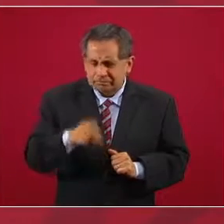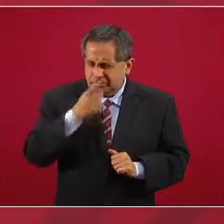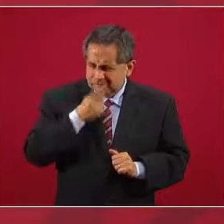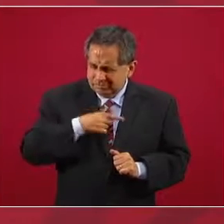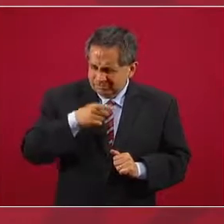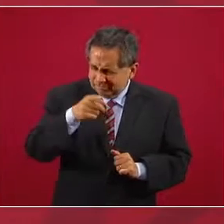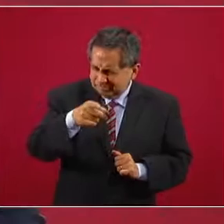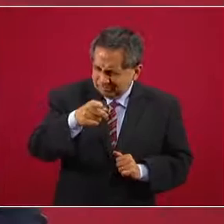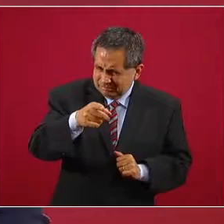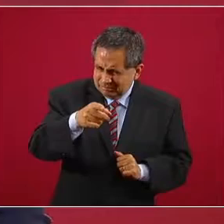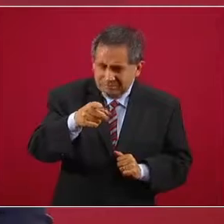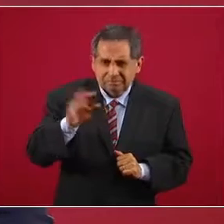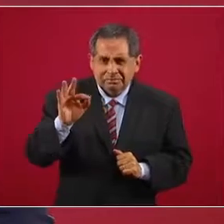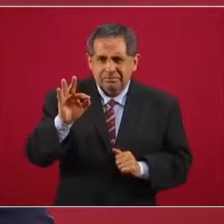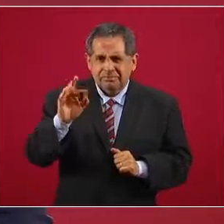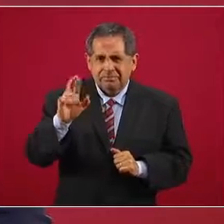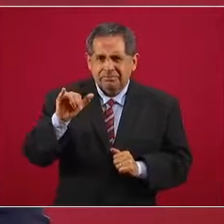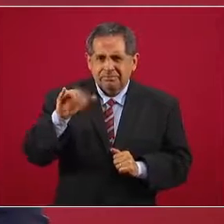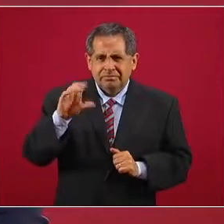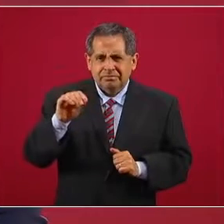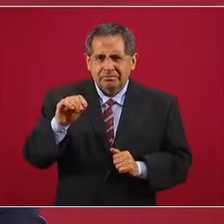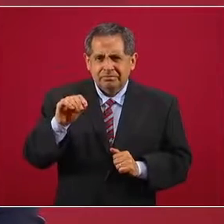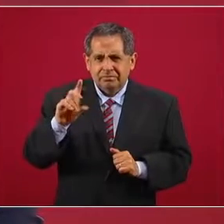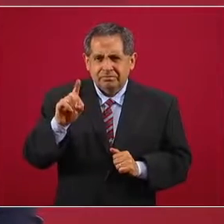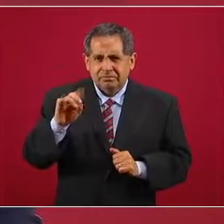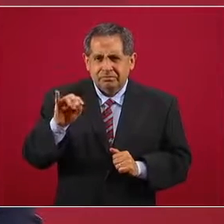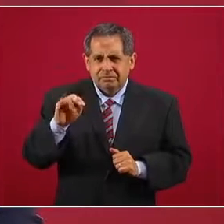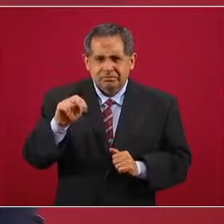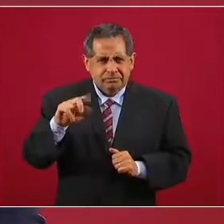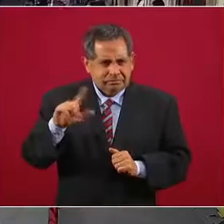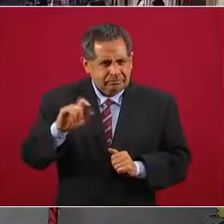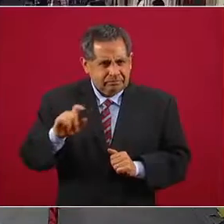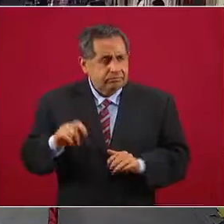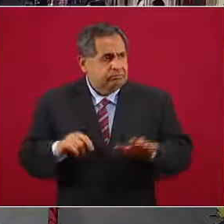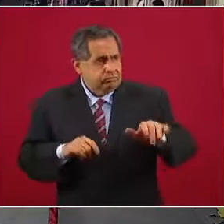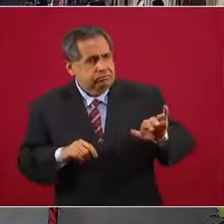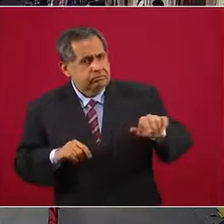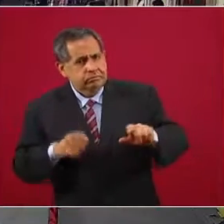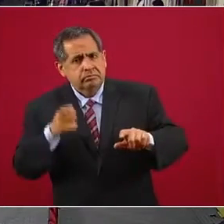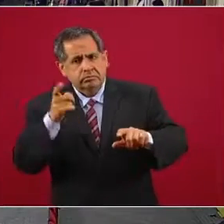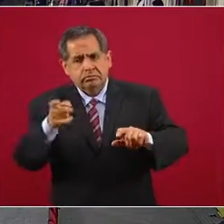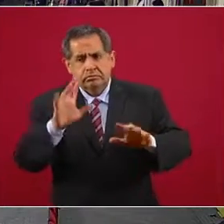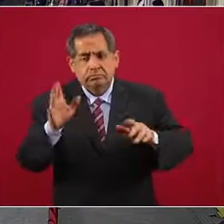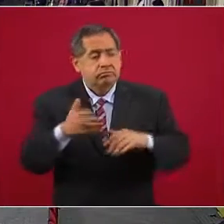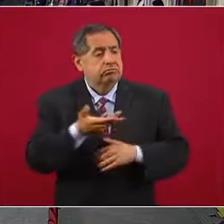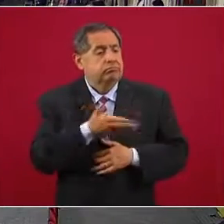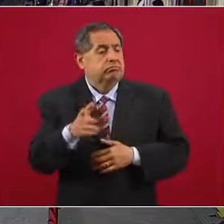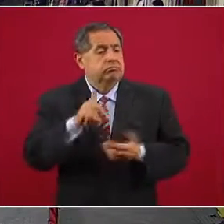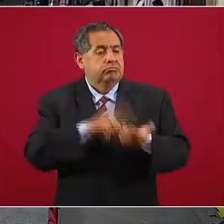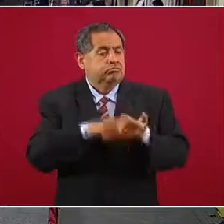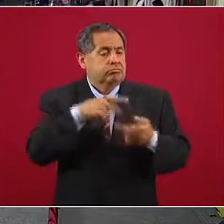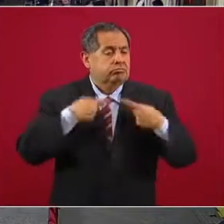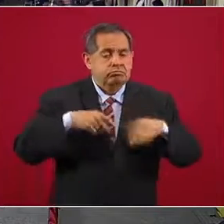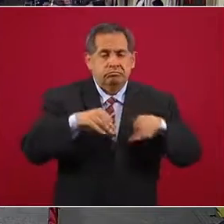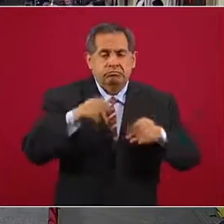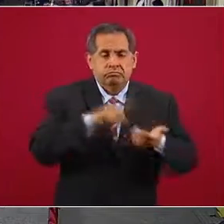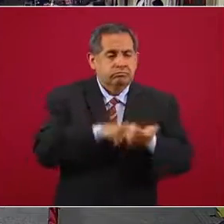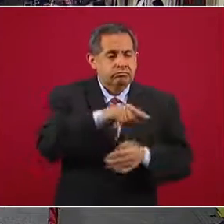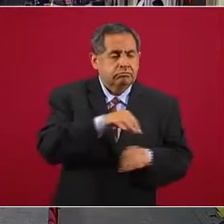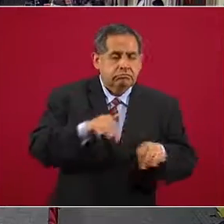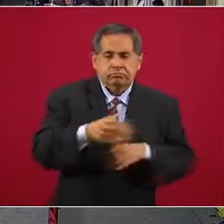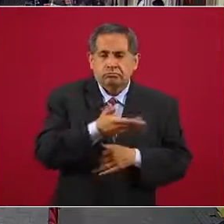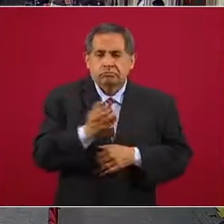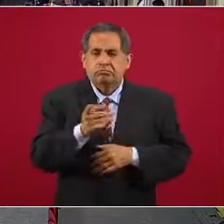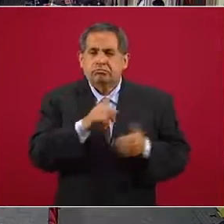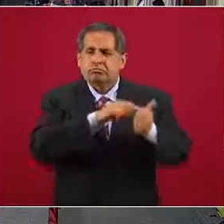dijiste de que Francisco Domínguez. Sí, que de hecho él ya despidió a la persona que aparece en el video.